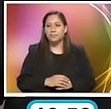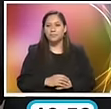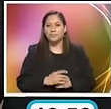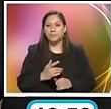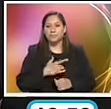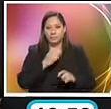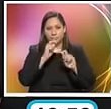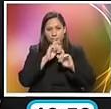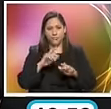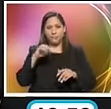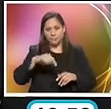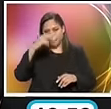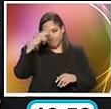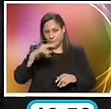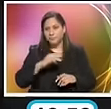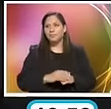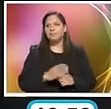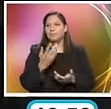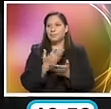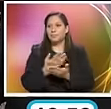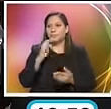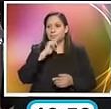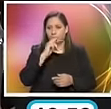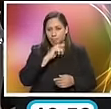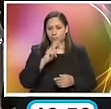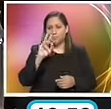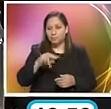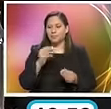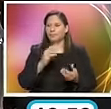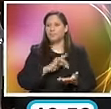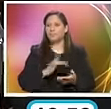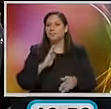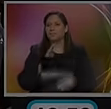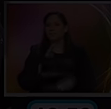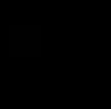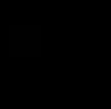siento bendecido aquí en México. Los esperamos muy pronto y de verdad gracias por visitarnos desde...